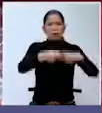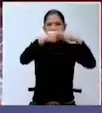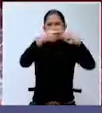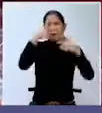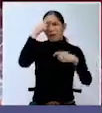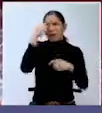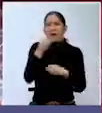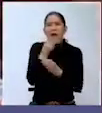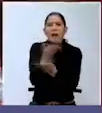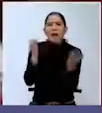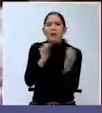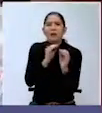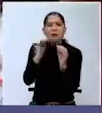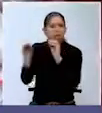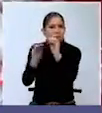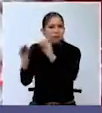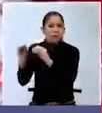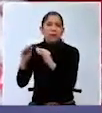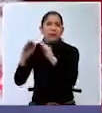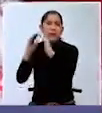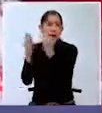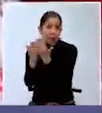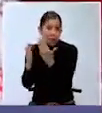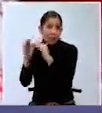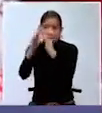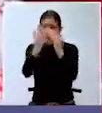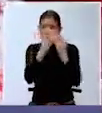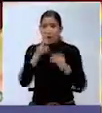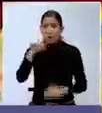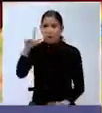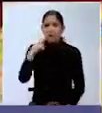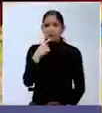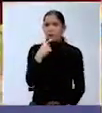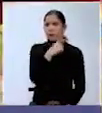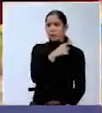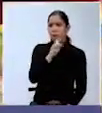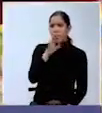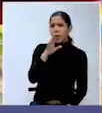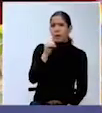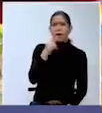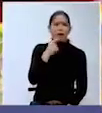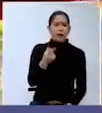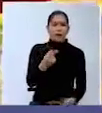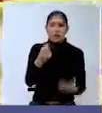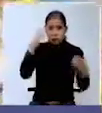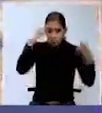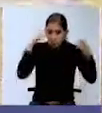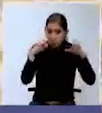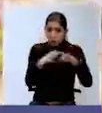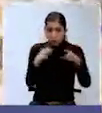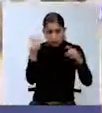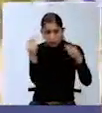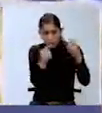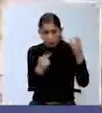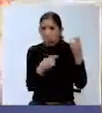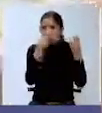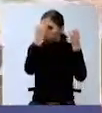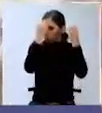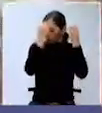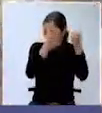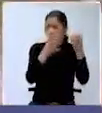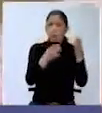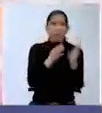desayuno escolar de la urbe alteña, la empresa boliviana de alimentos aclaró que la misma cumplió a cabalidad y con excedentes dicho